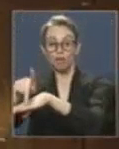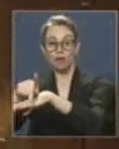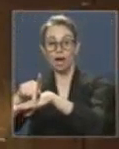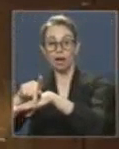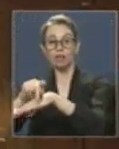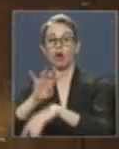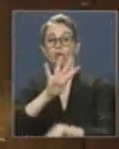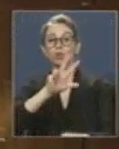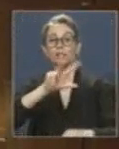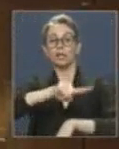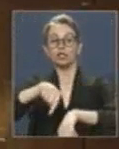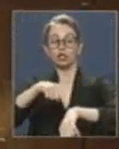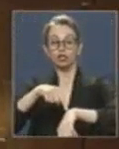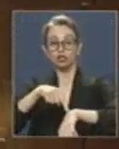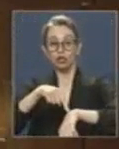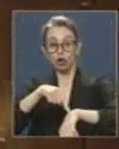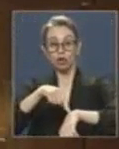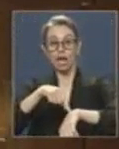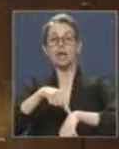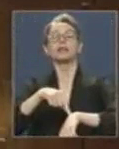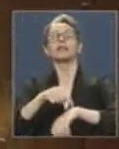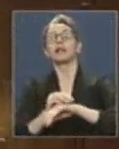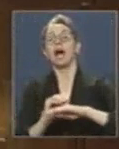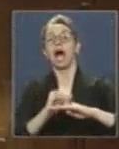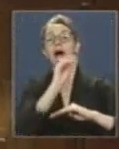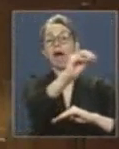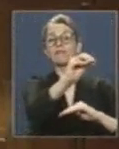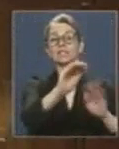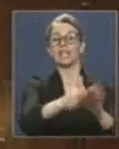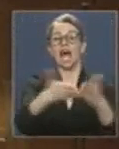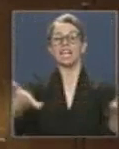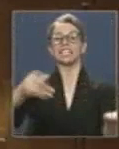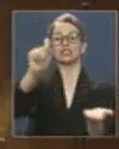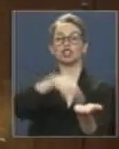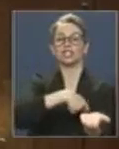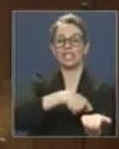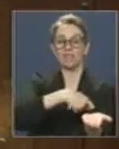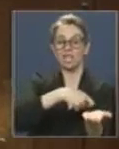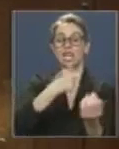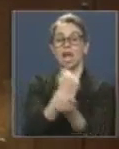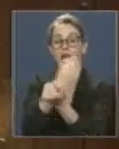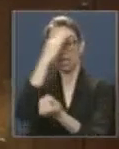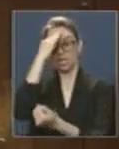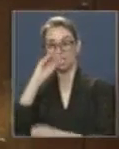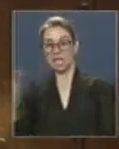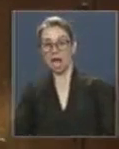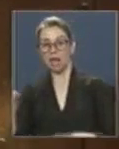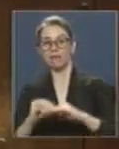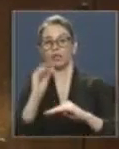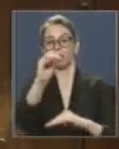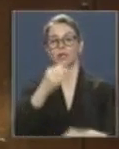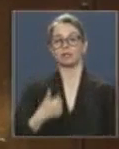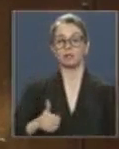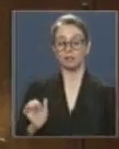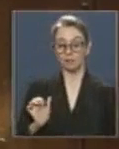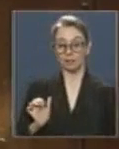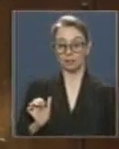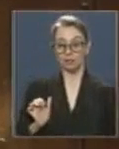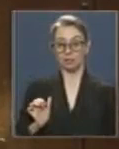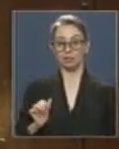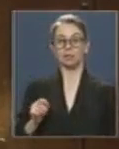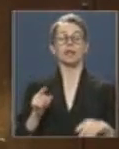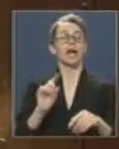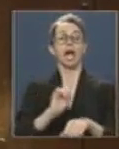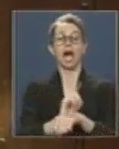de las 48 horas siguientes al Servicio de Registro Civil e Identificación, a Carabineros y a la Policía de Investigaciones para que se